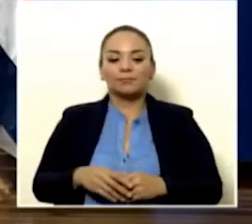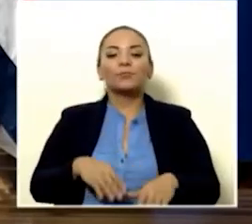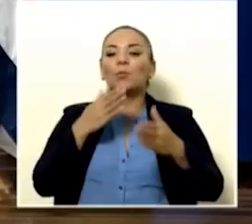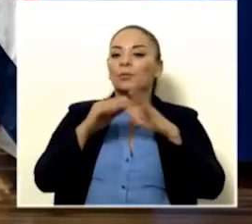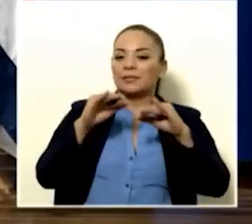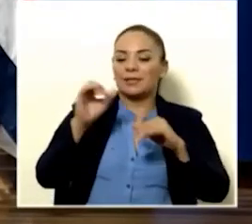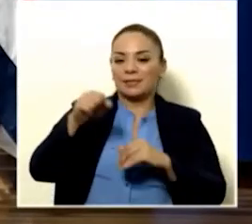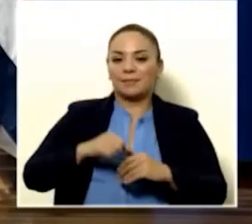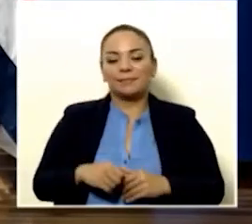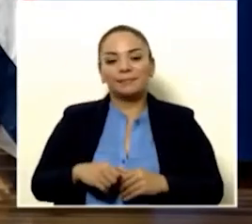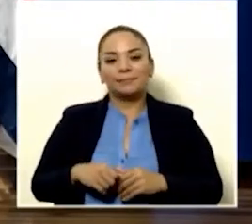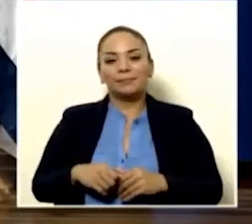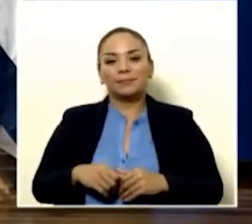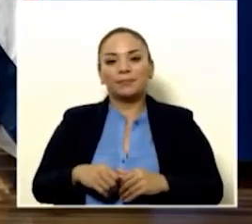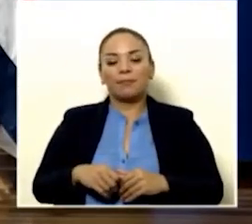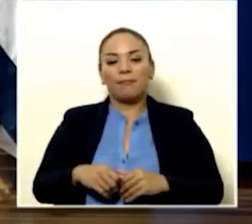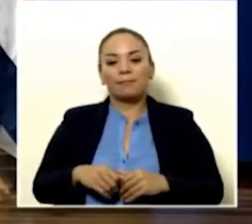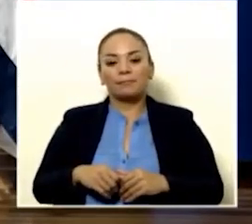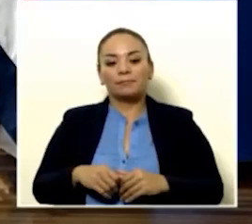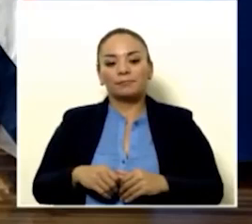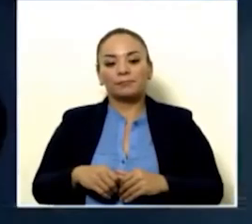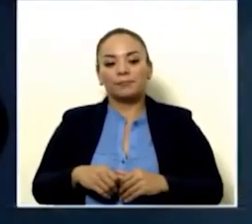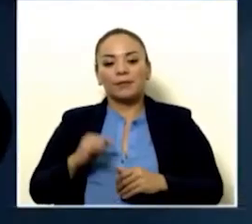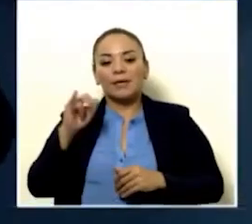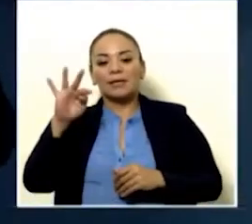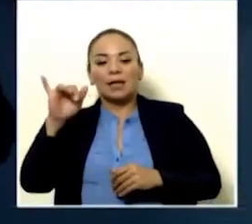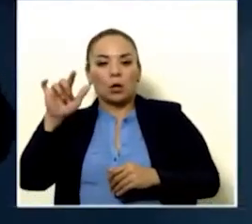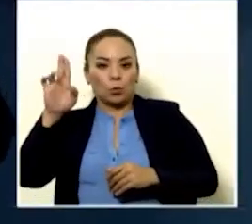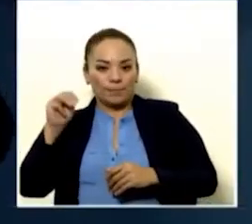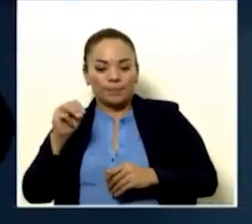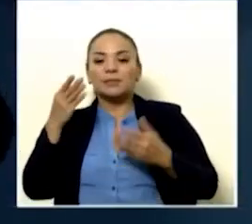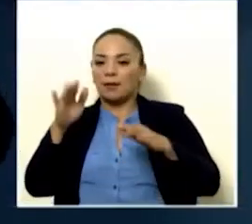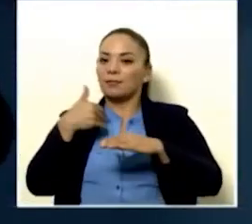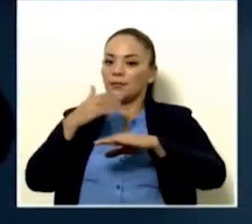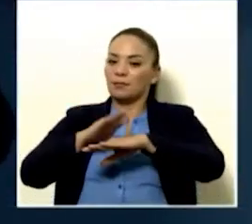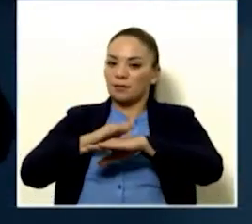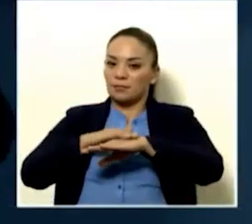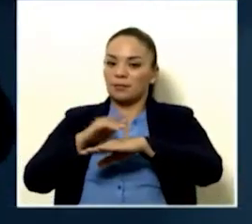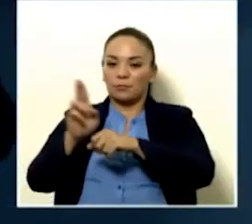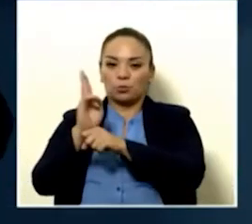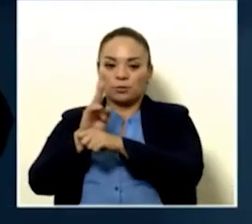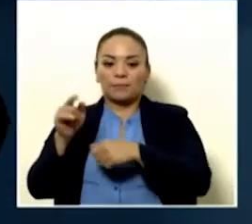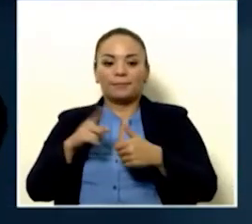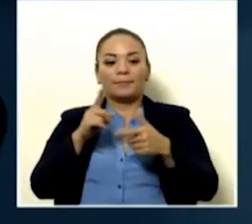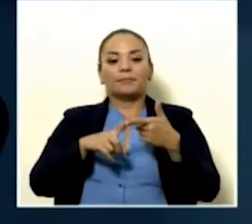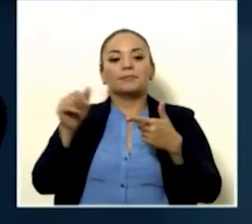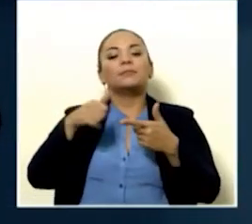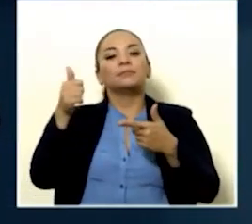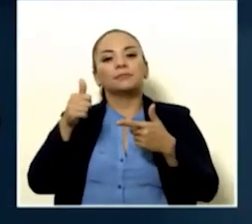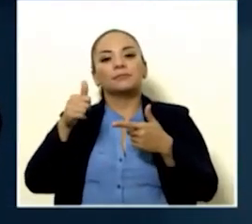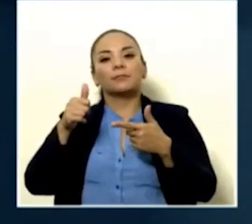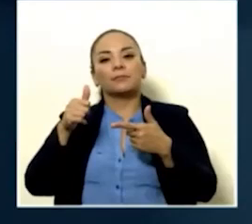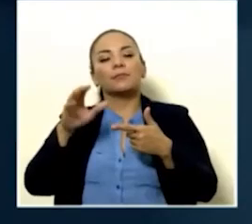buenas tardes. Sí, ya bueno, para Intelum, ¿verdad? Que ya tiene su licencia vigente. Tenemos otro que es